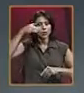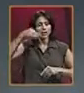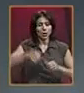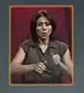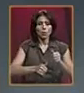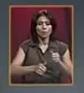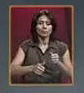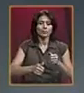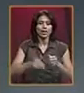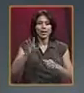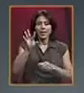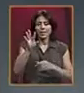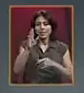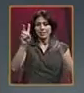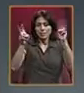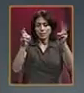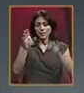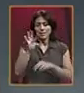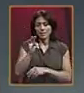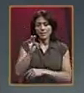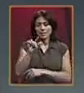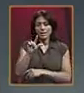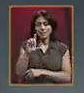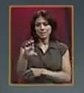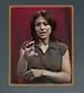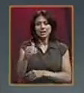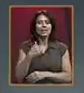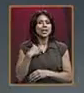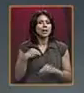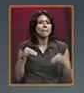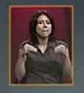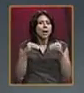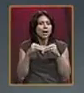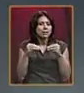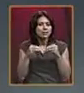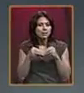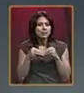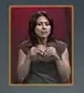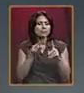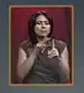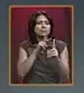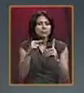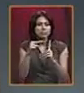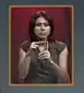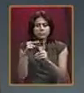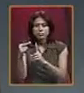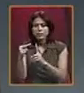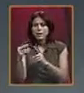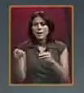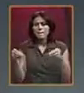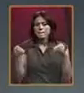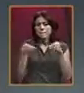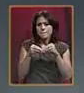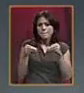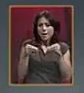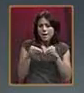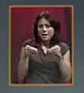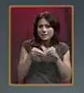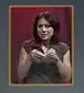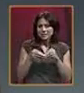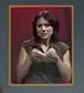TLC tiene muchos más matices, tiene muchas más vertientes que